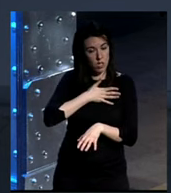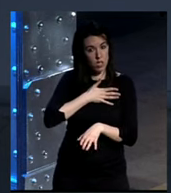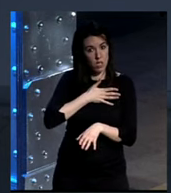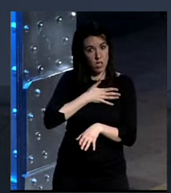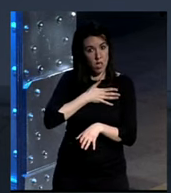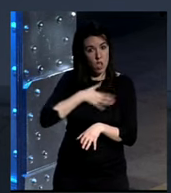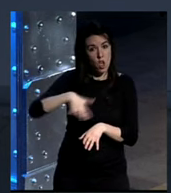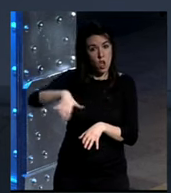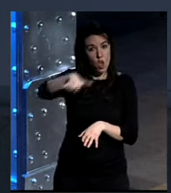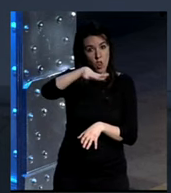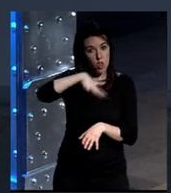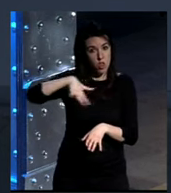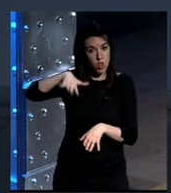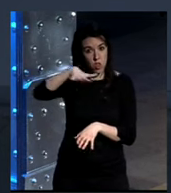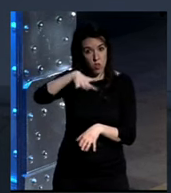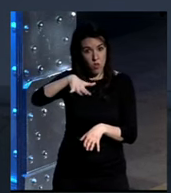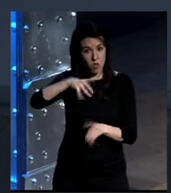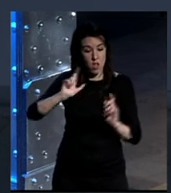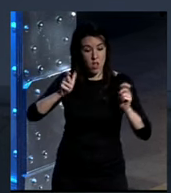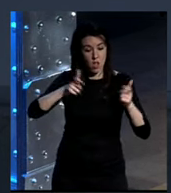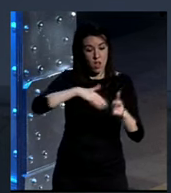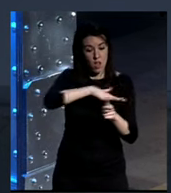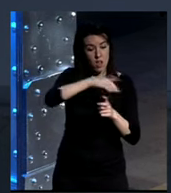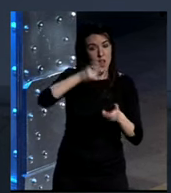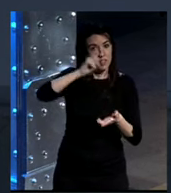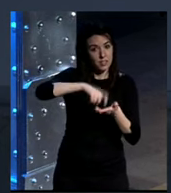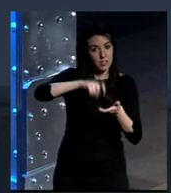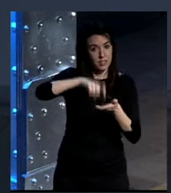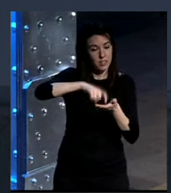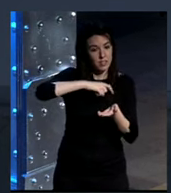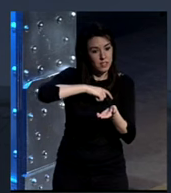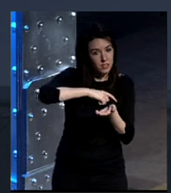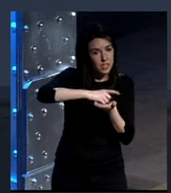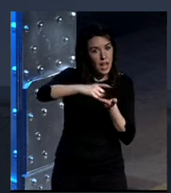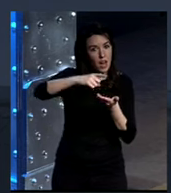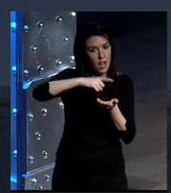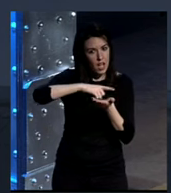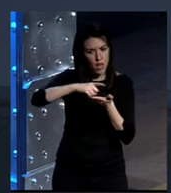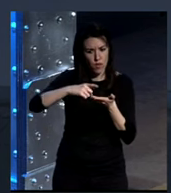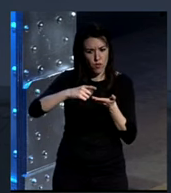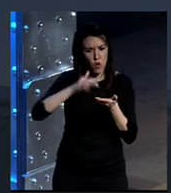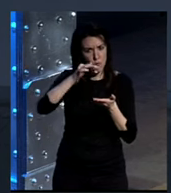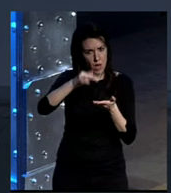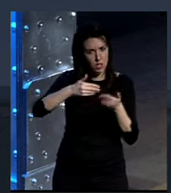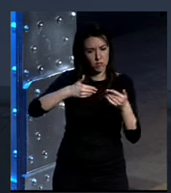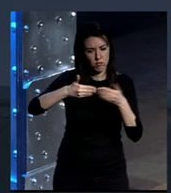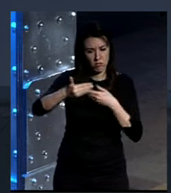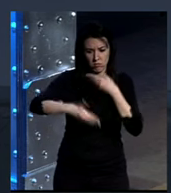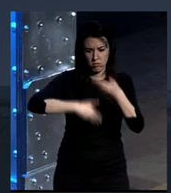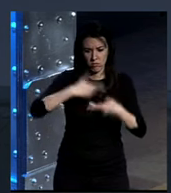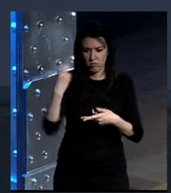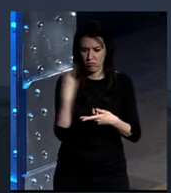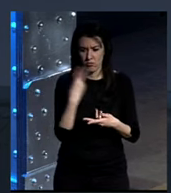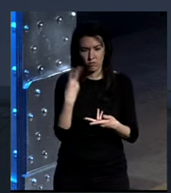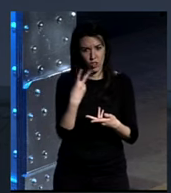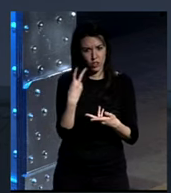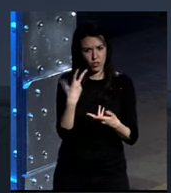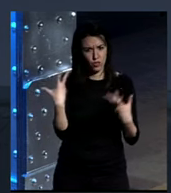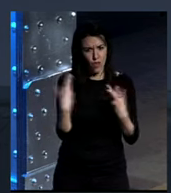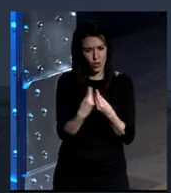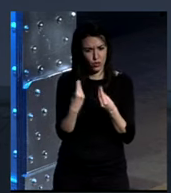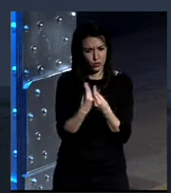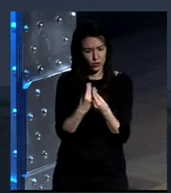el horno de asar del telégrafo, y durante tal recorrido pusimos, entre nosotros, el mundo patas arriba. Entre